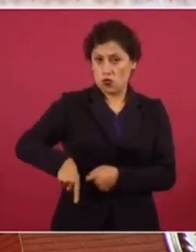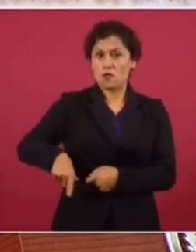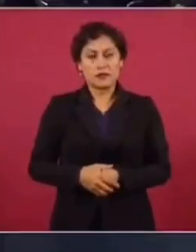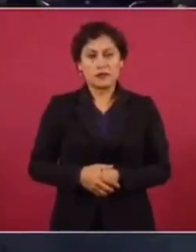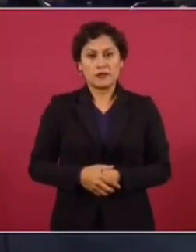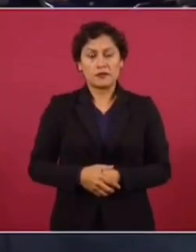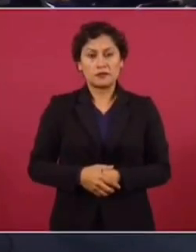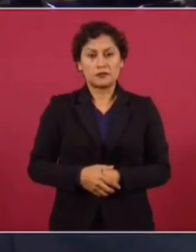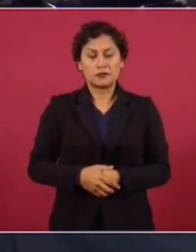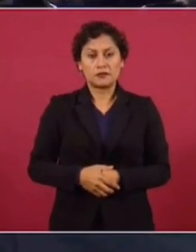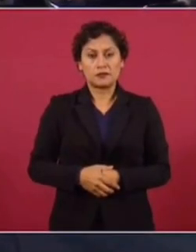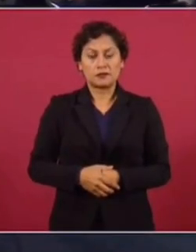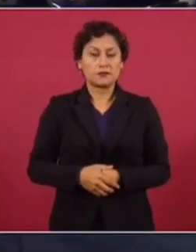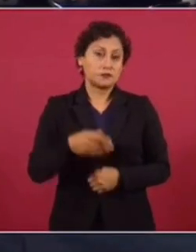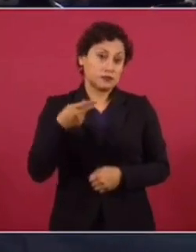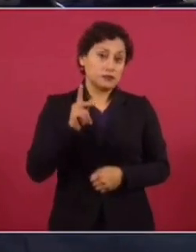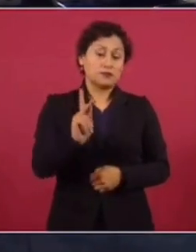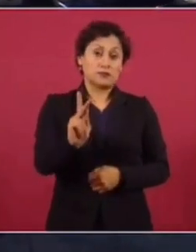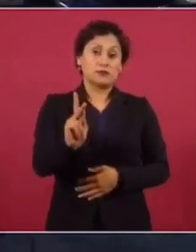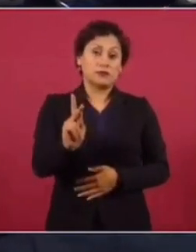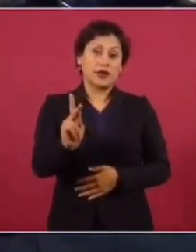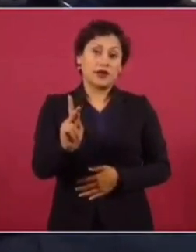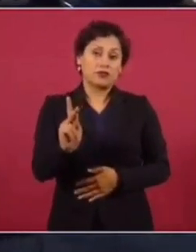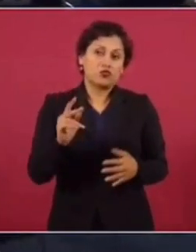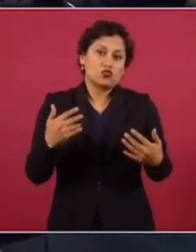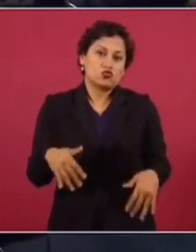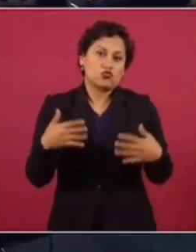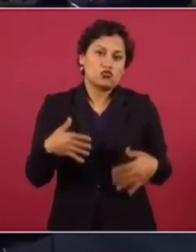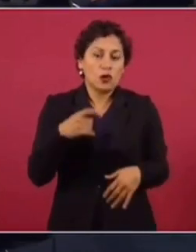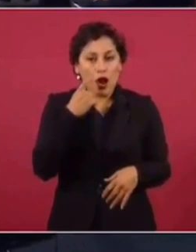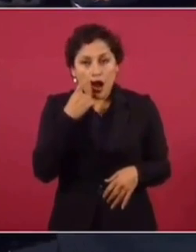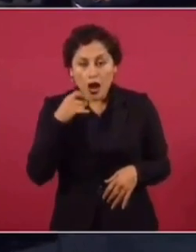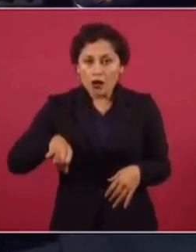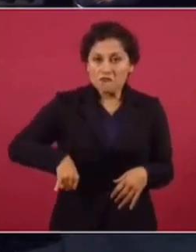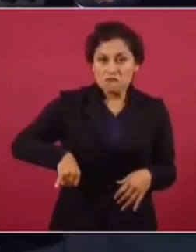honesta. Pero pues son muchos los intereses,